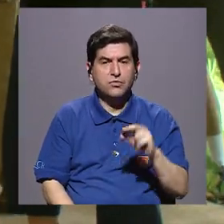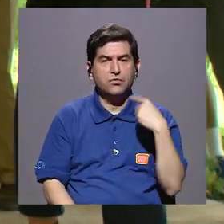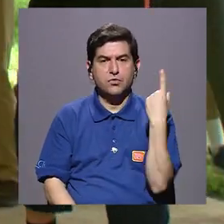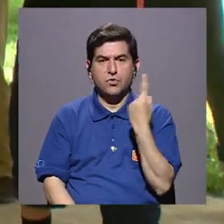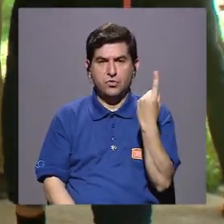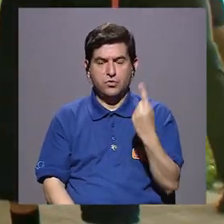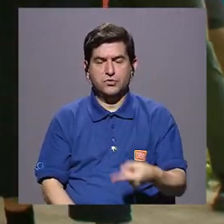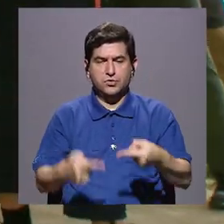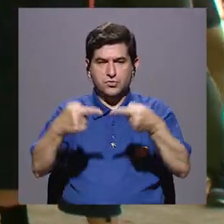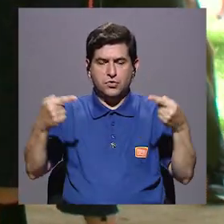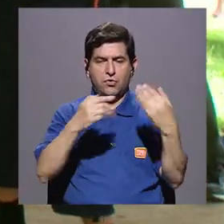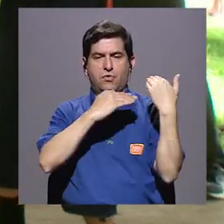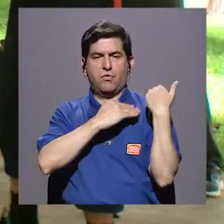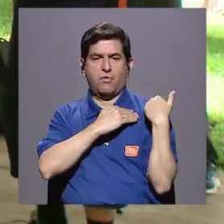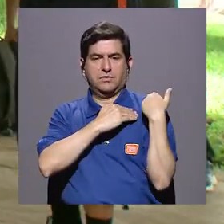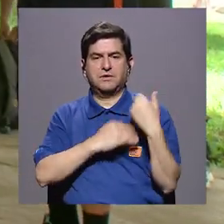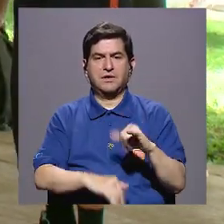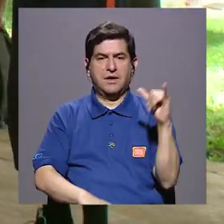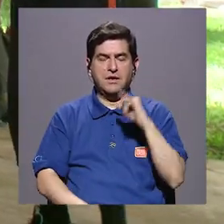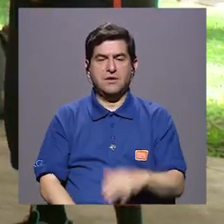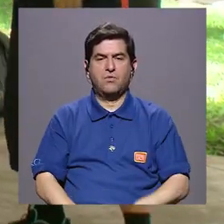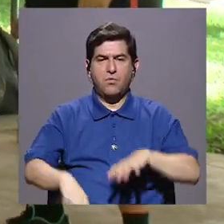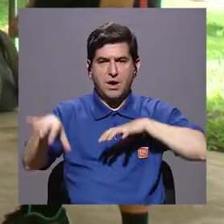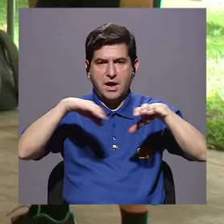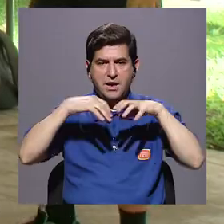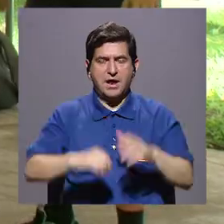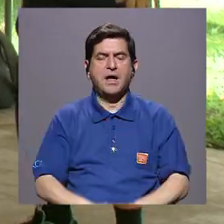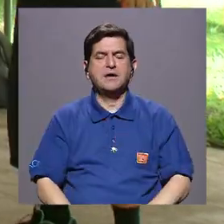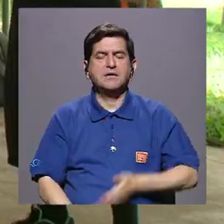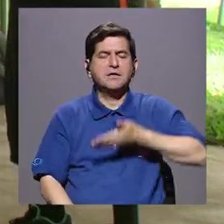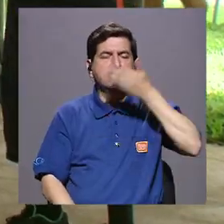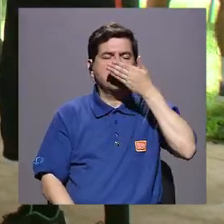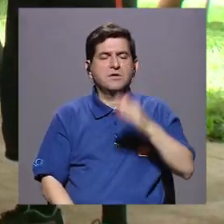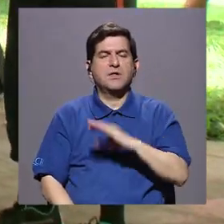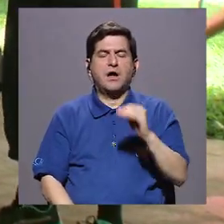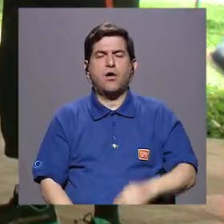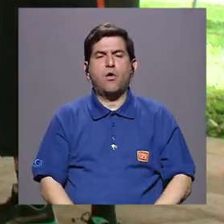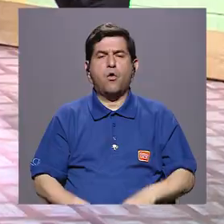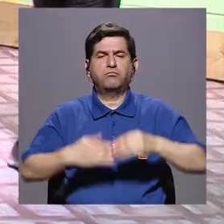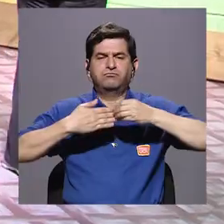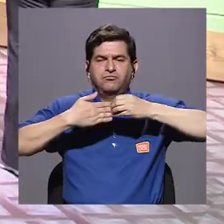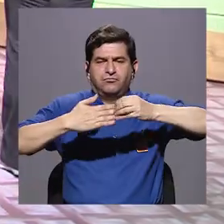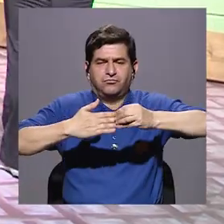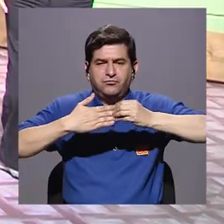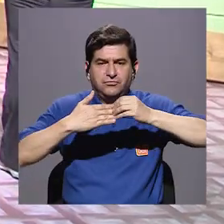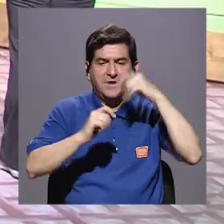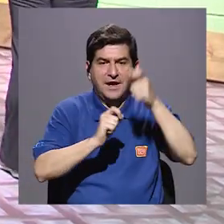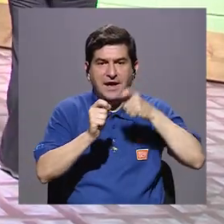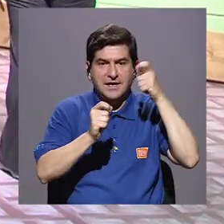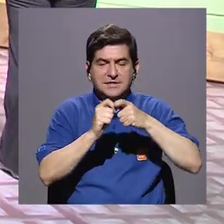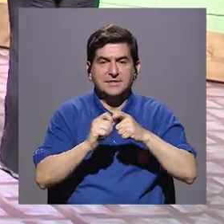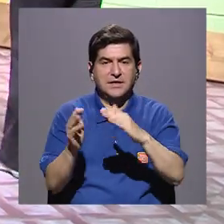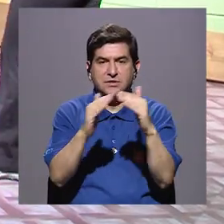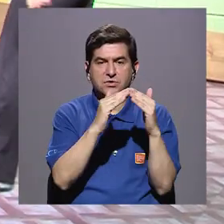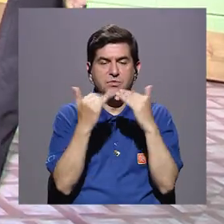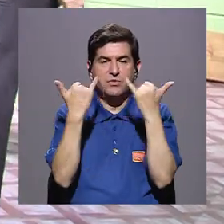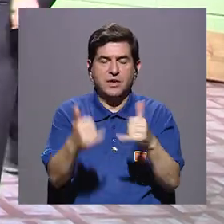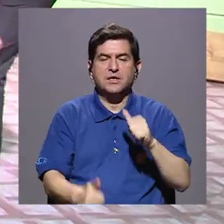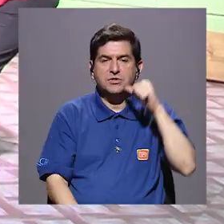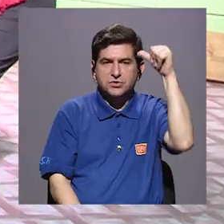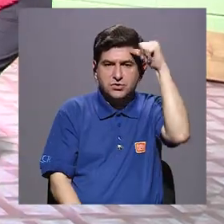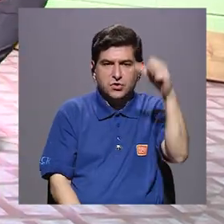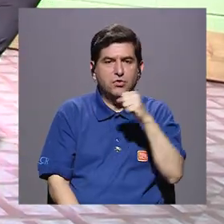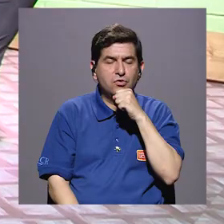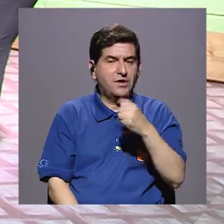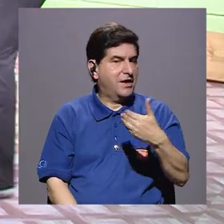no solamente realizar ejercicio de contrarresistencia, también realizar ejercicio aeróbico, realizar ejercicio de flexibilidad, esto específicamente para población ya adulta